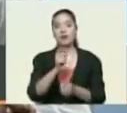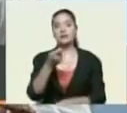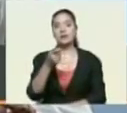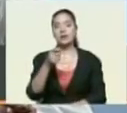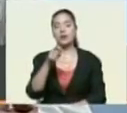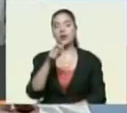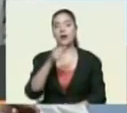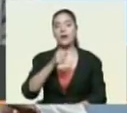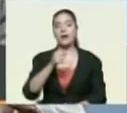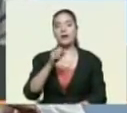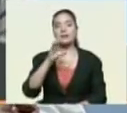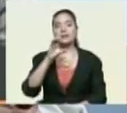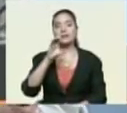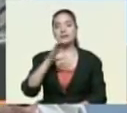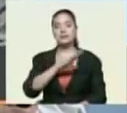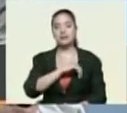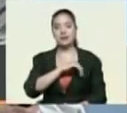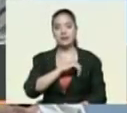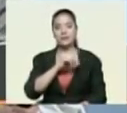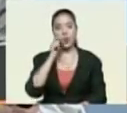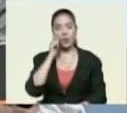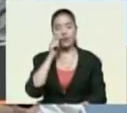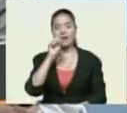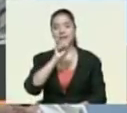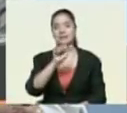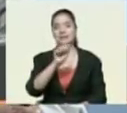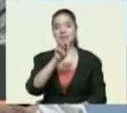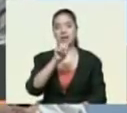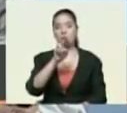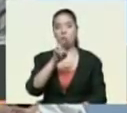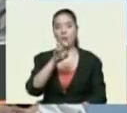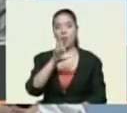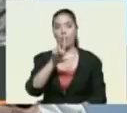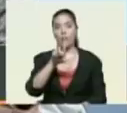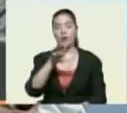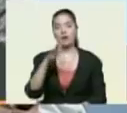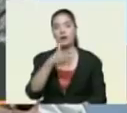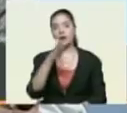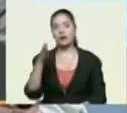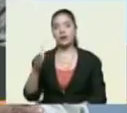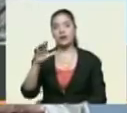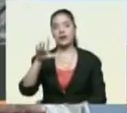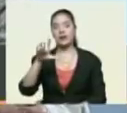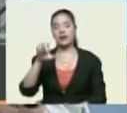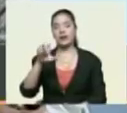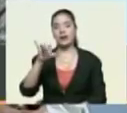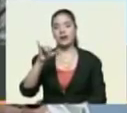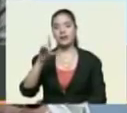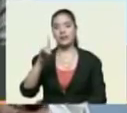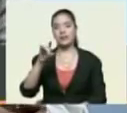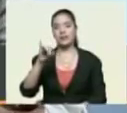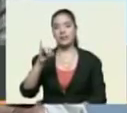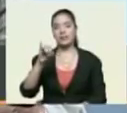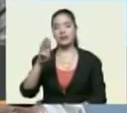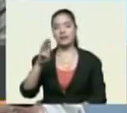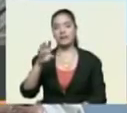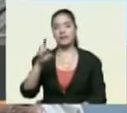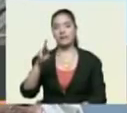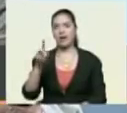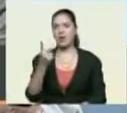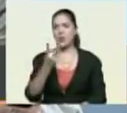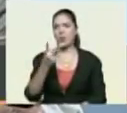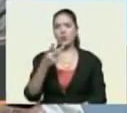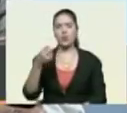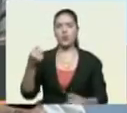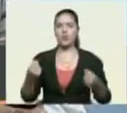los funcionarios del 6CPC, Samuel Peralta y Deiliver Velázquez. Se trasladaban en